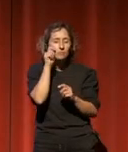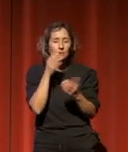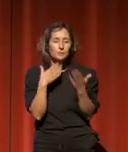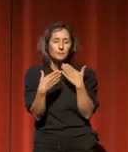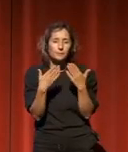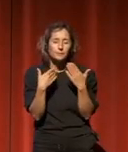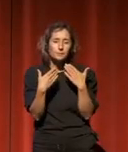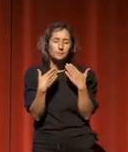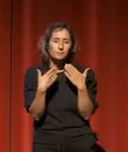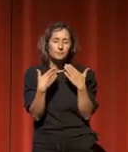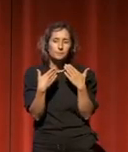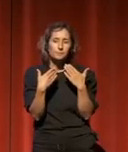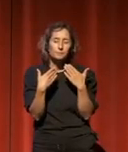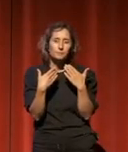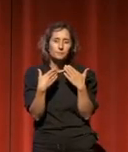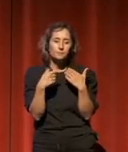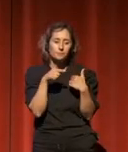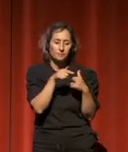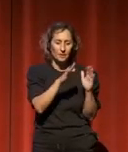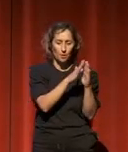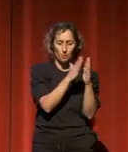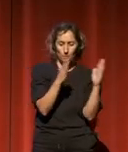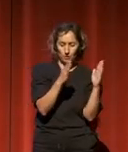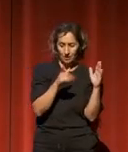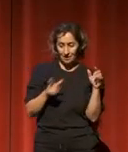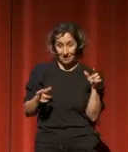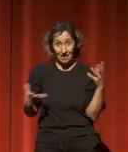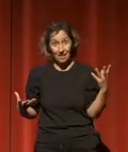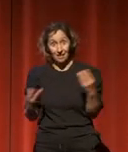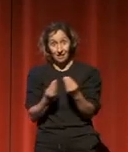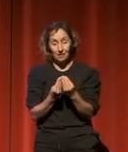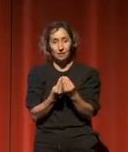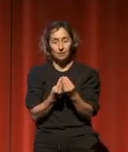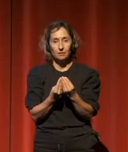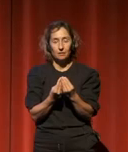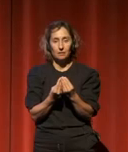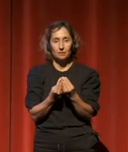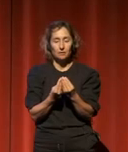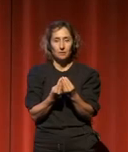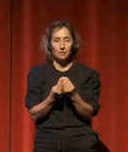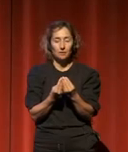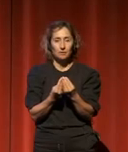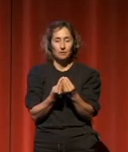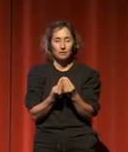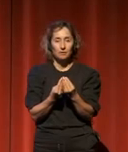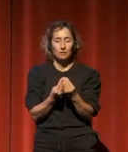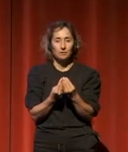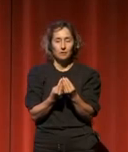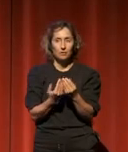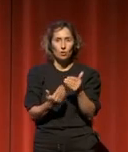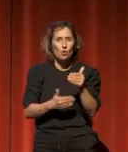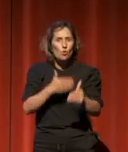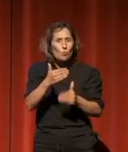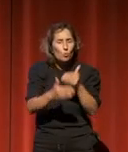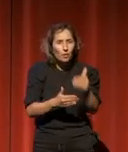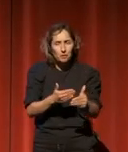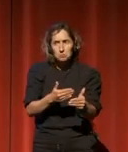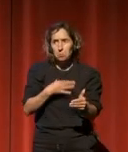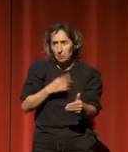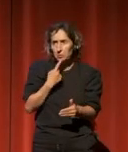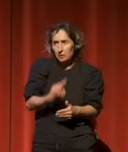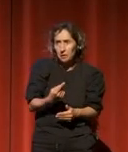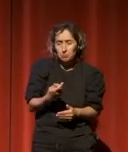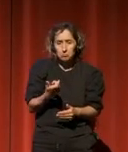lanzaban o se habían promovido junto a este grupo motor eh procesos podríamos decir comunitarios